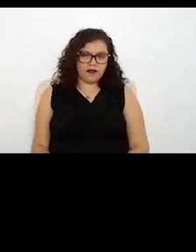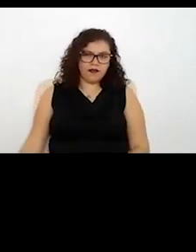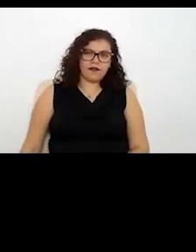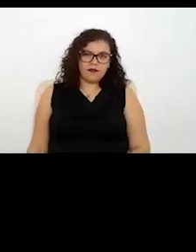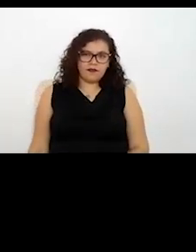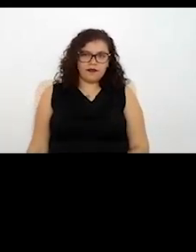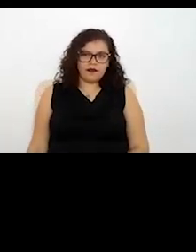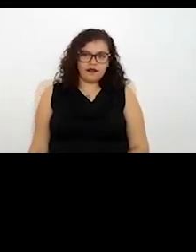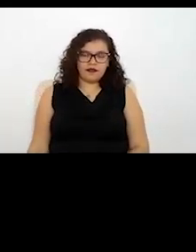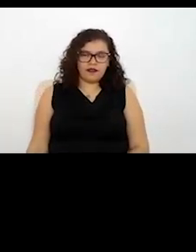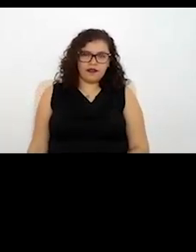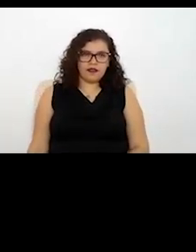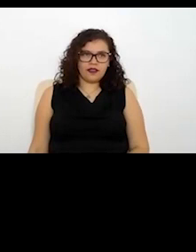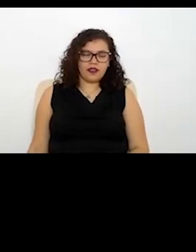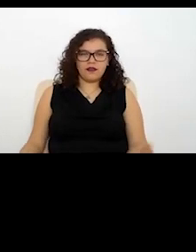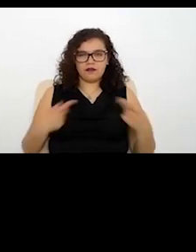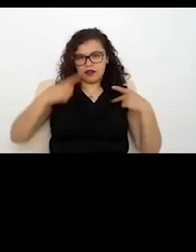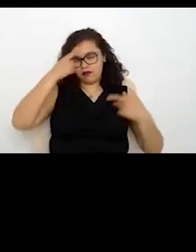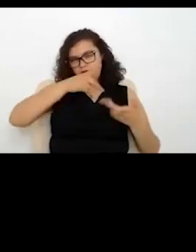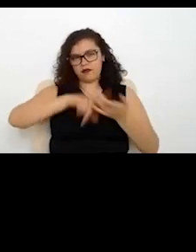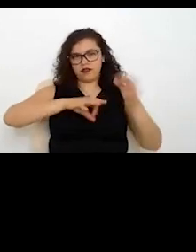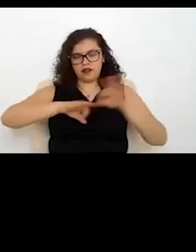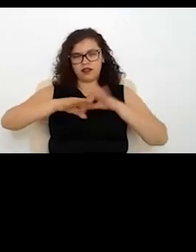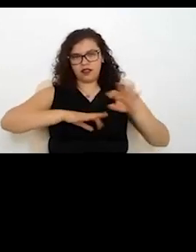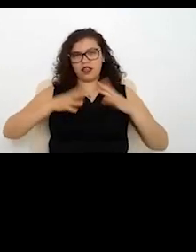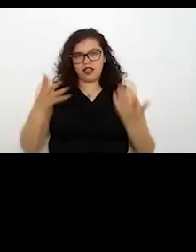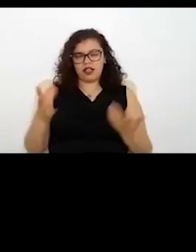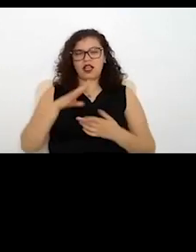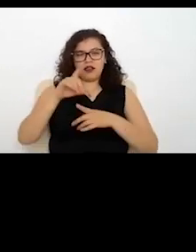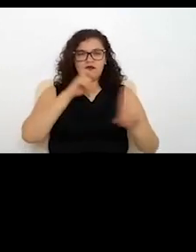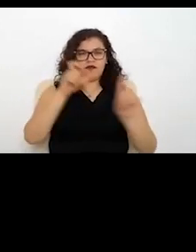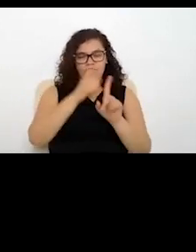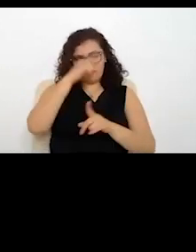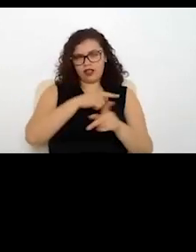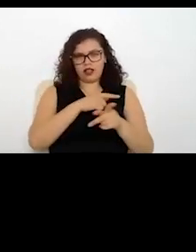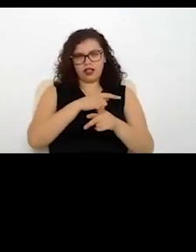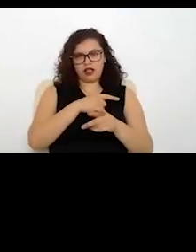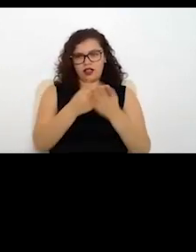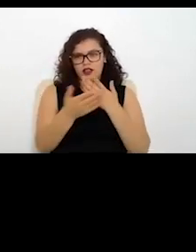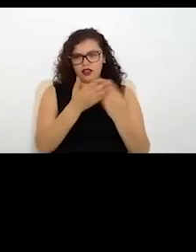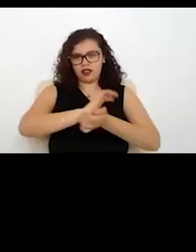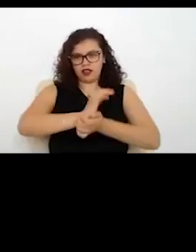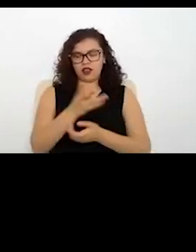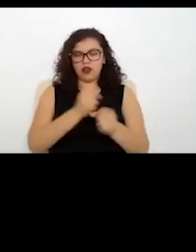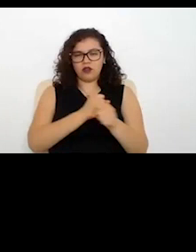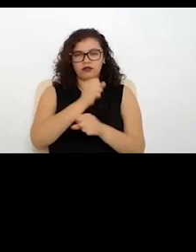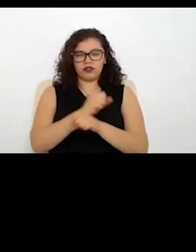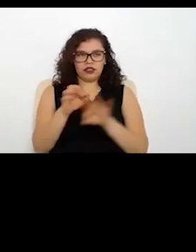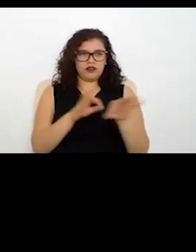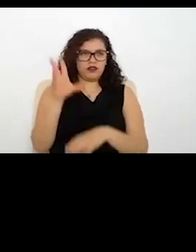que se encuentran en categoría de trabajadores pues están protegidos de no sufrir de este tipo de actos o de violencia laboral.